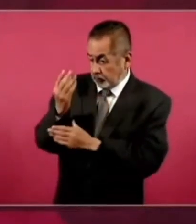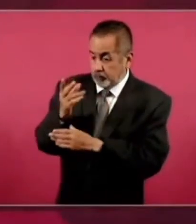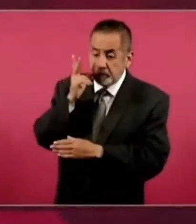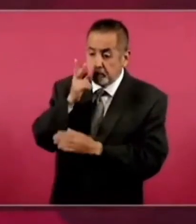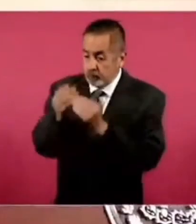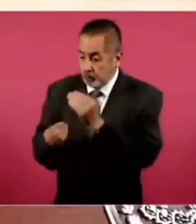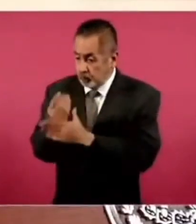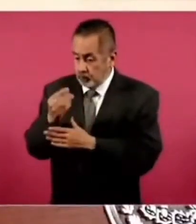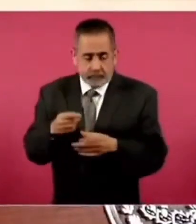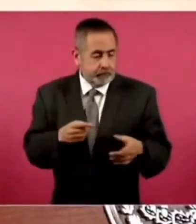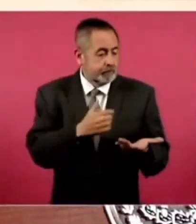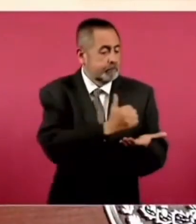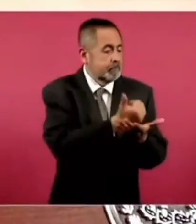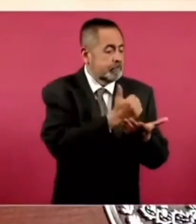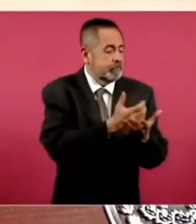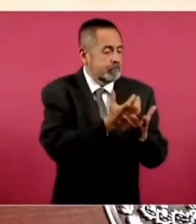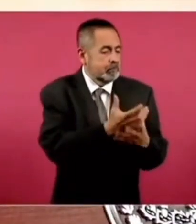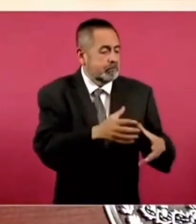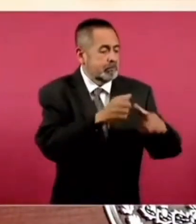viejas.